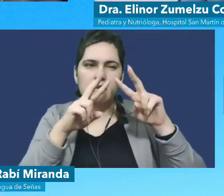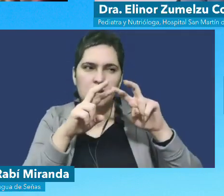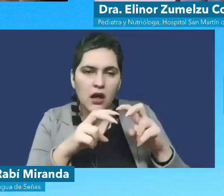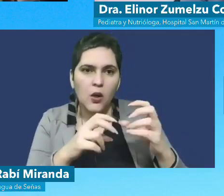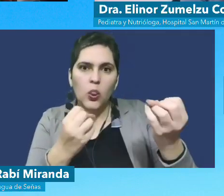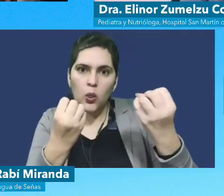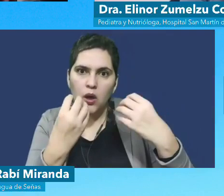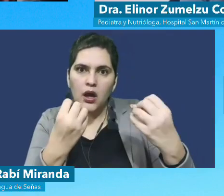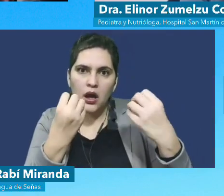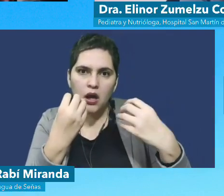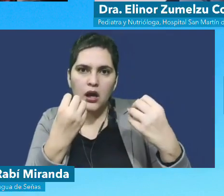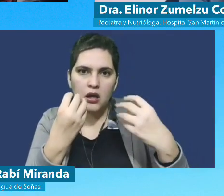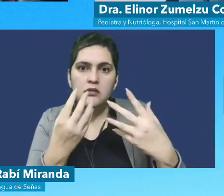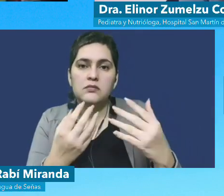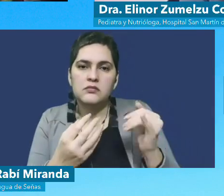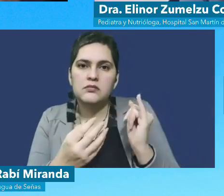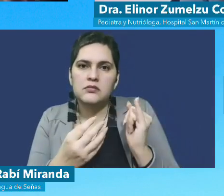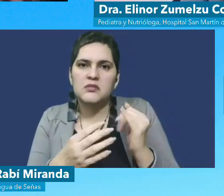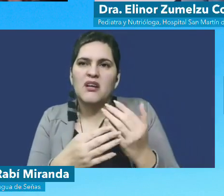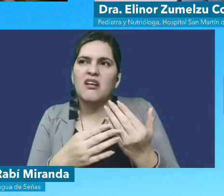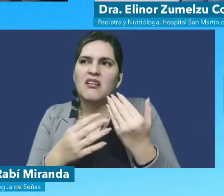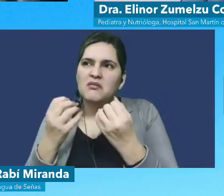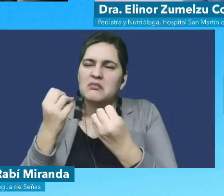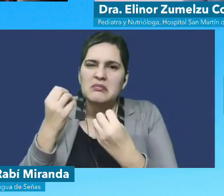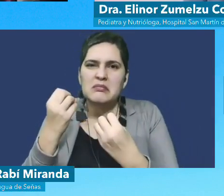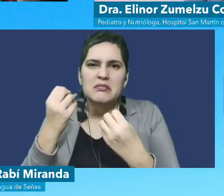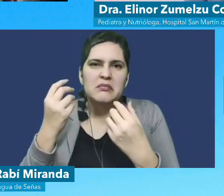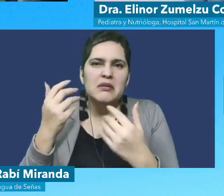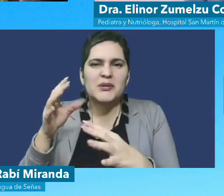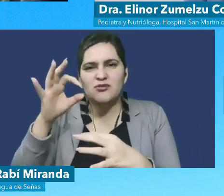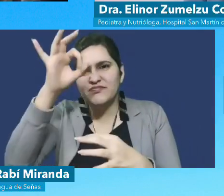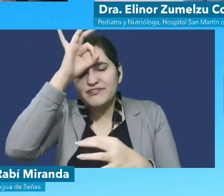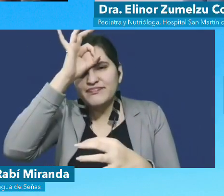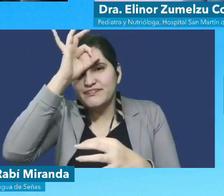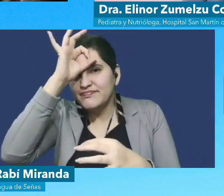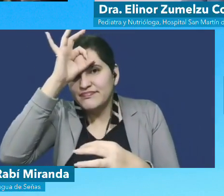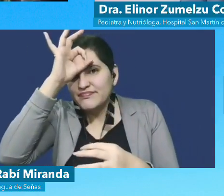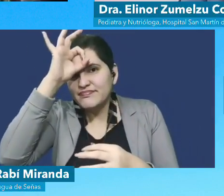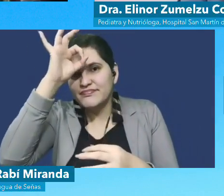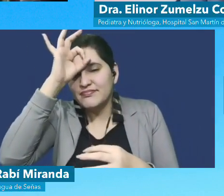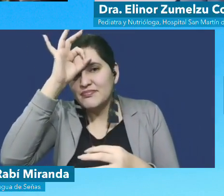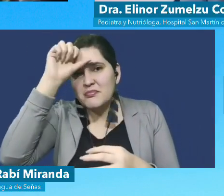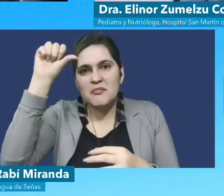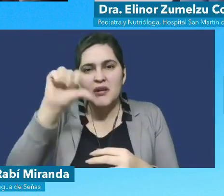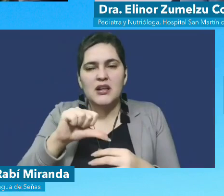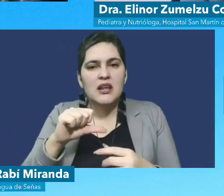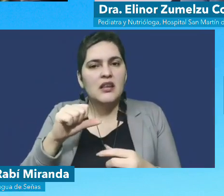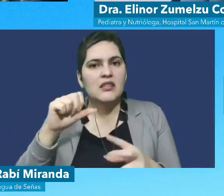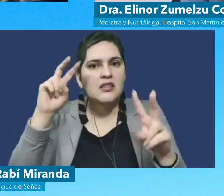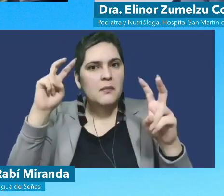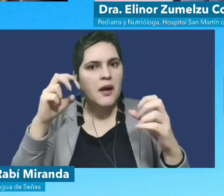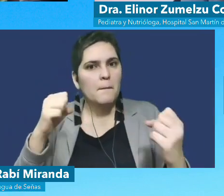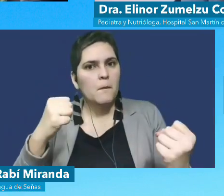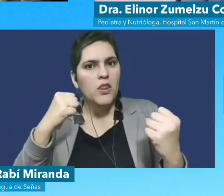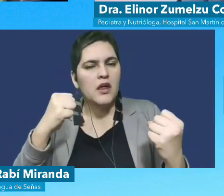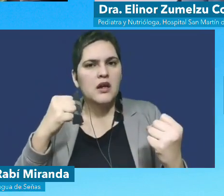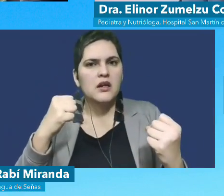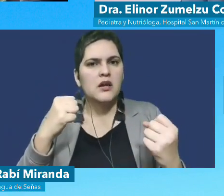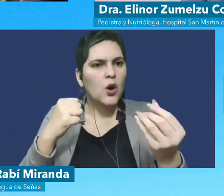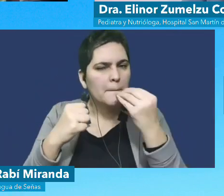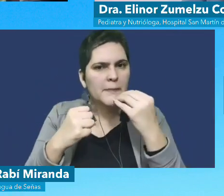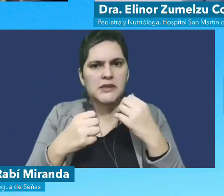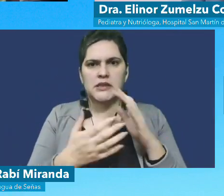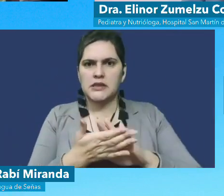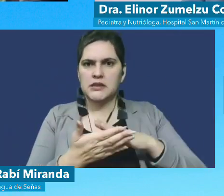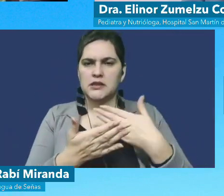reeducarse, parece que somos bastante muy ignorantes en lo poderosa que es una alimentación saludable.